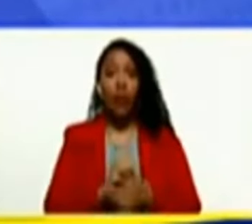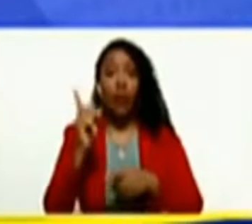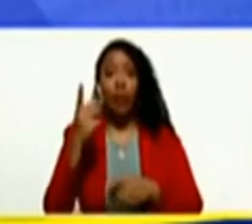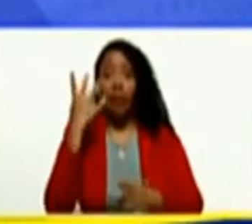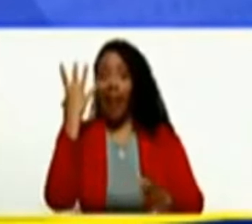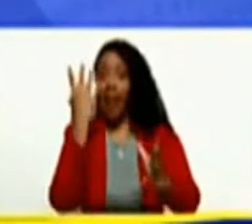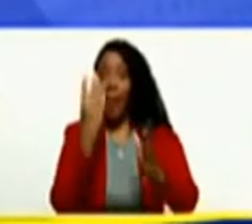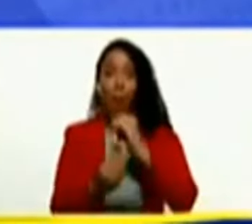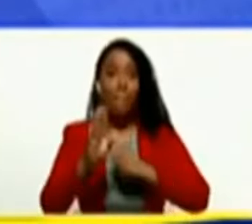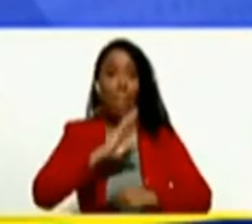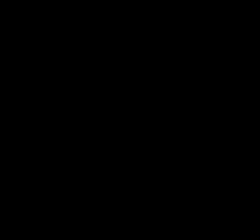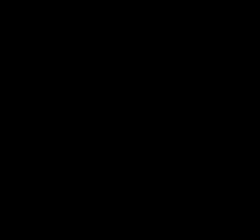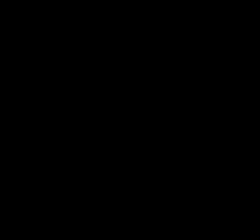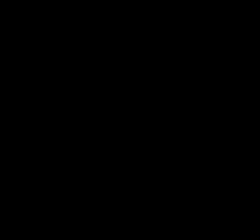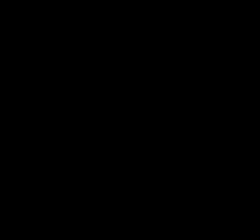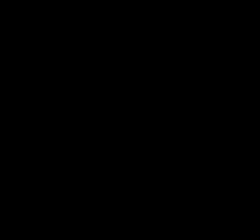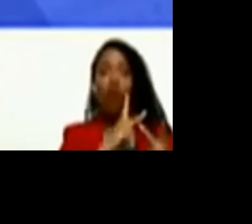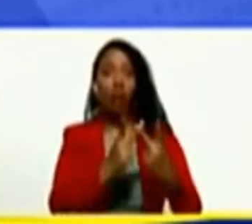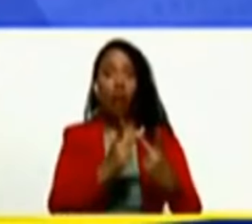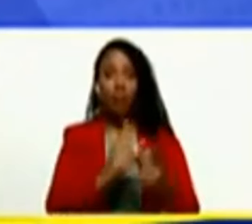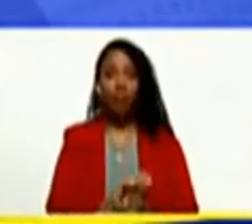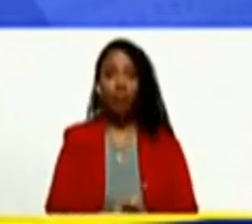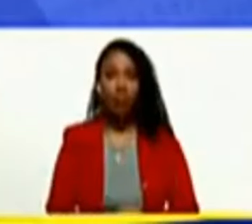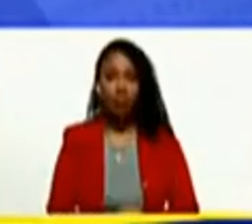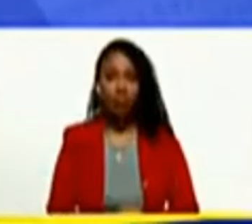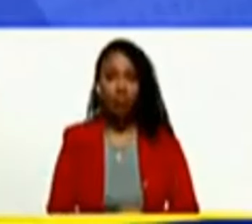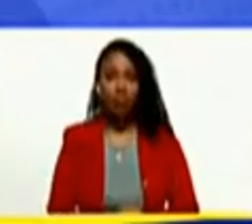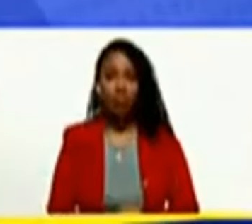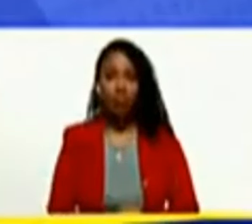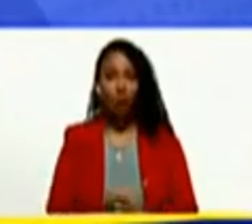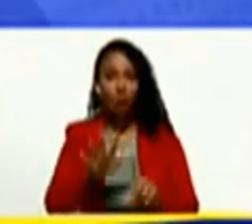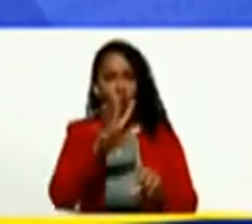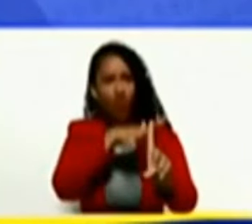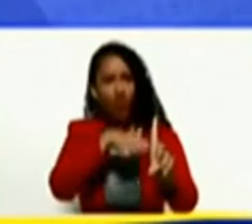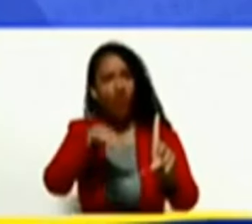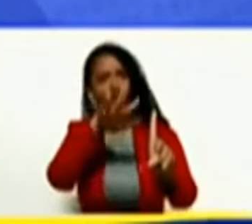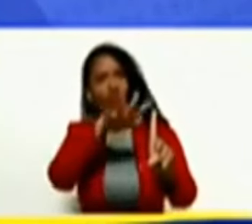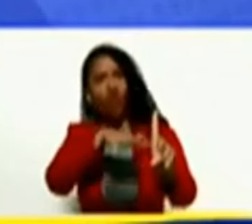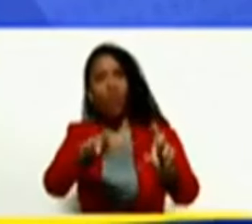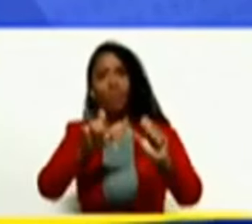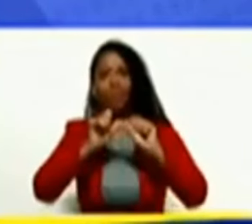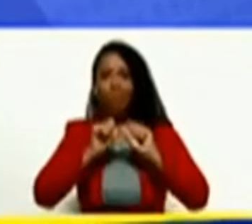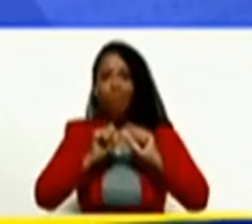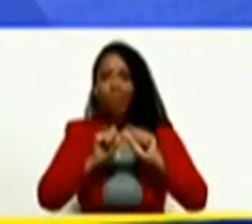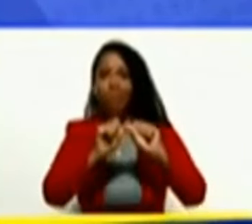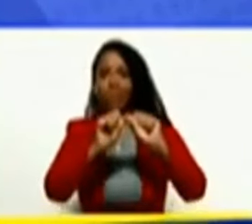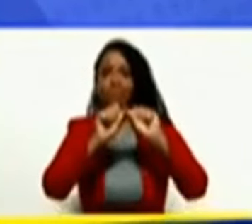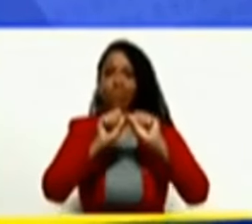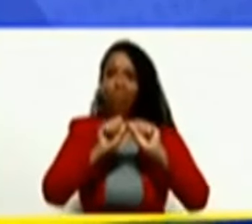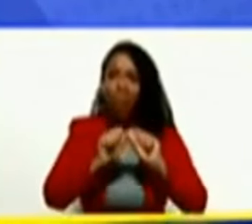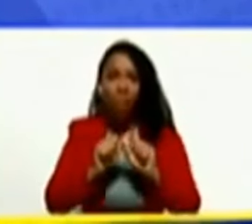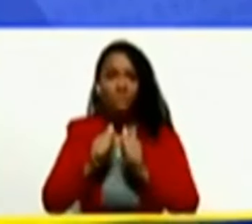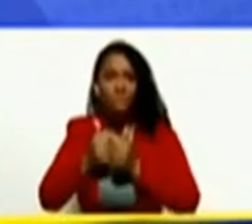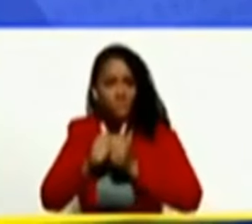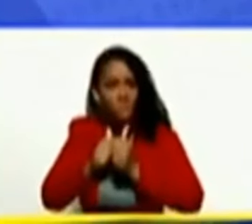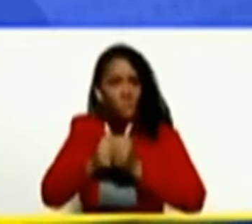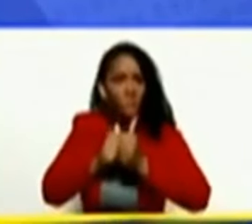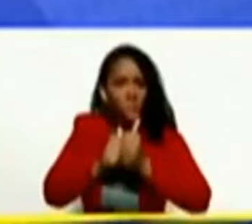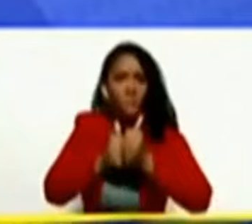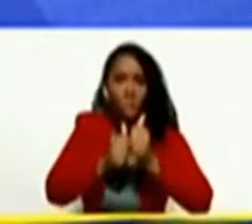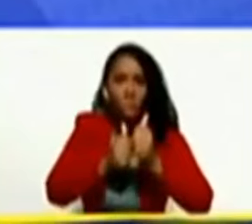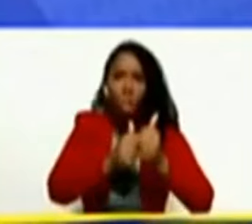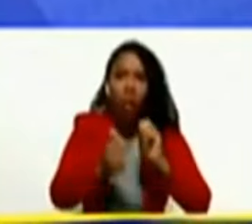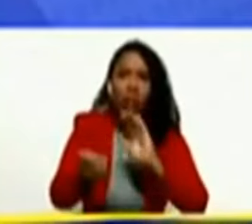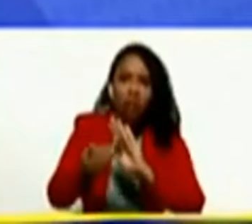inflación. En ese sentido, señores, la inflación se ha convertido en el peor enemigo del venezolano, así como lo están escuchando, señores, tras una errática política económica del gobierno